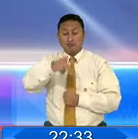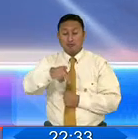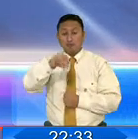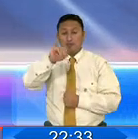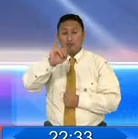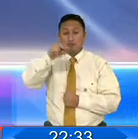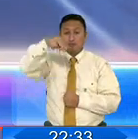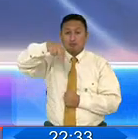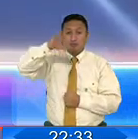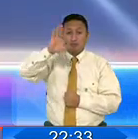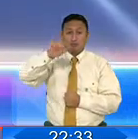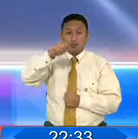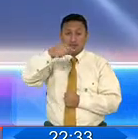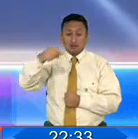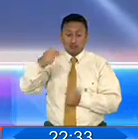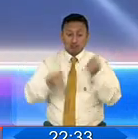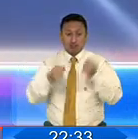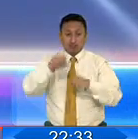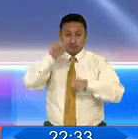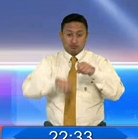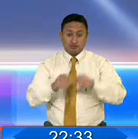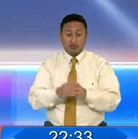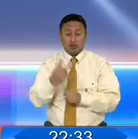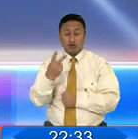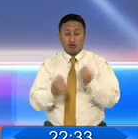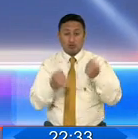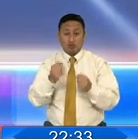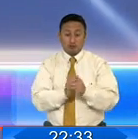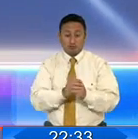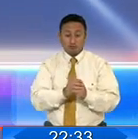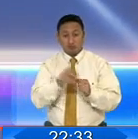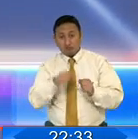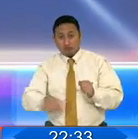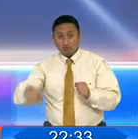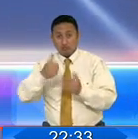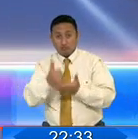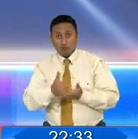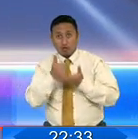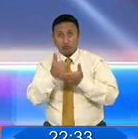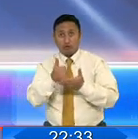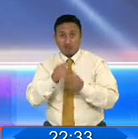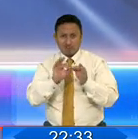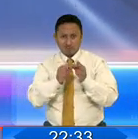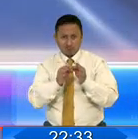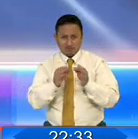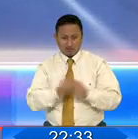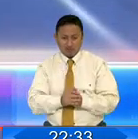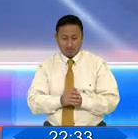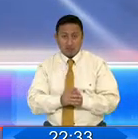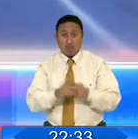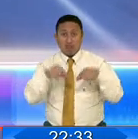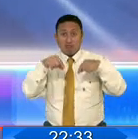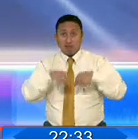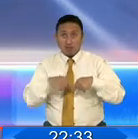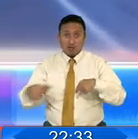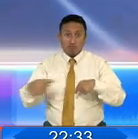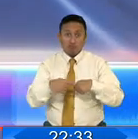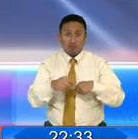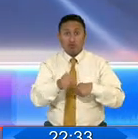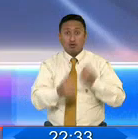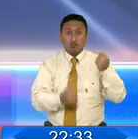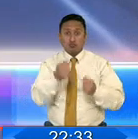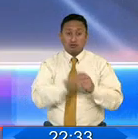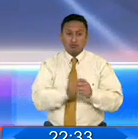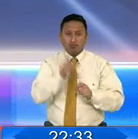Aparentemente por un daño mecánico, los ocupantes de dos vehículos se bajaron para intentar solucionar el desperfecto. Cuando habría llegado raudo un carro del cual